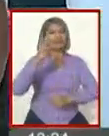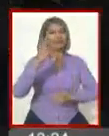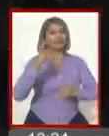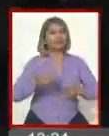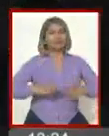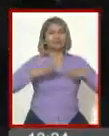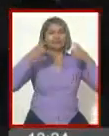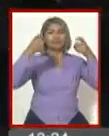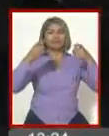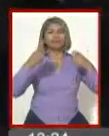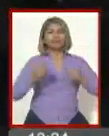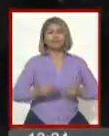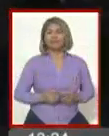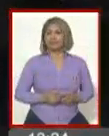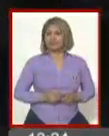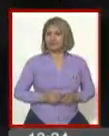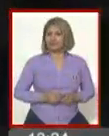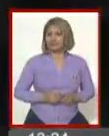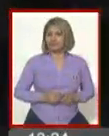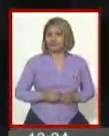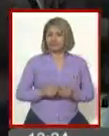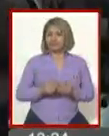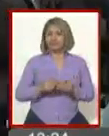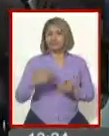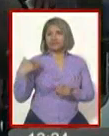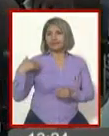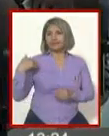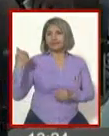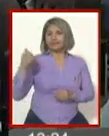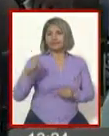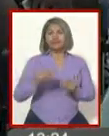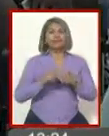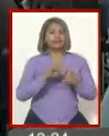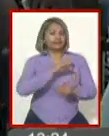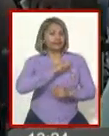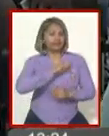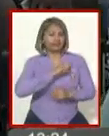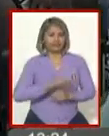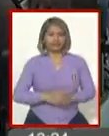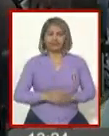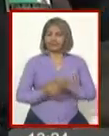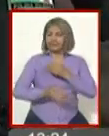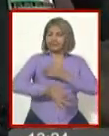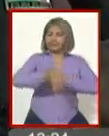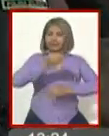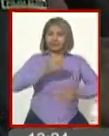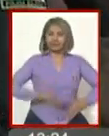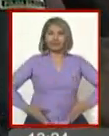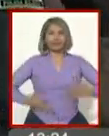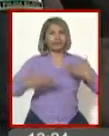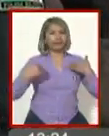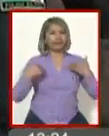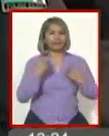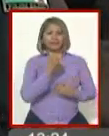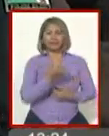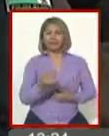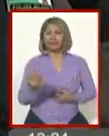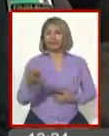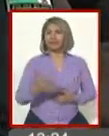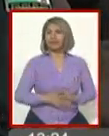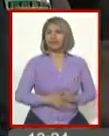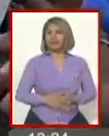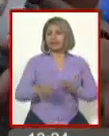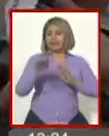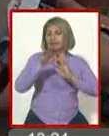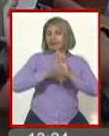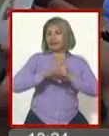4ª condecoración que entrega el Comando Departamental a los policías que se destacan en su trabajo, arriesgando su vida, donde la mayoría de ellos son